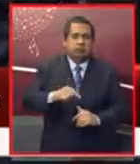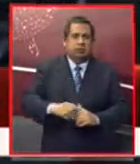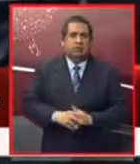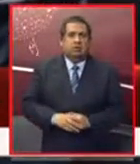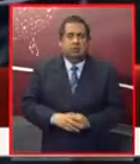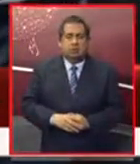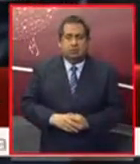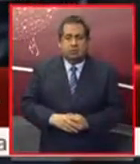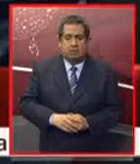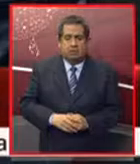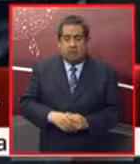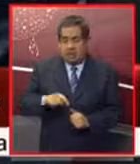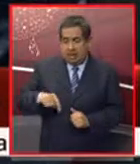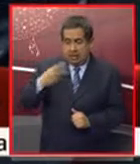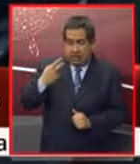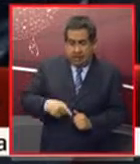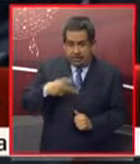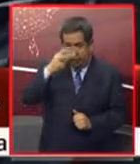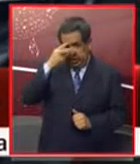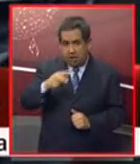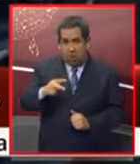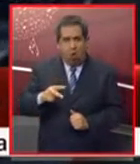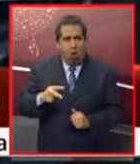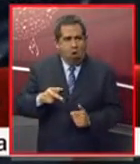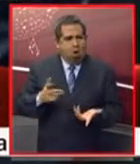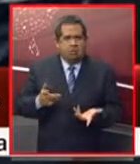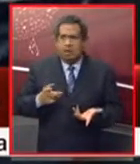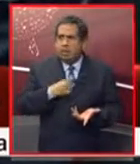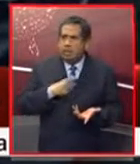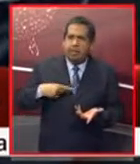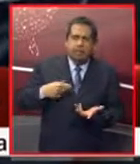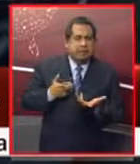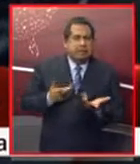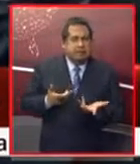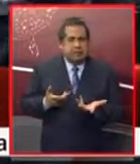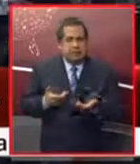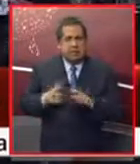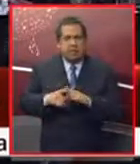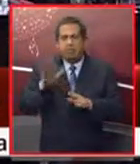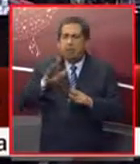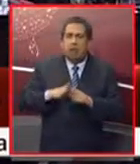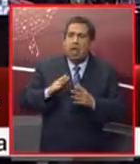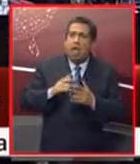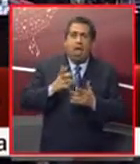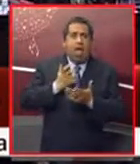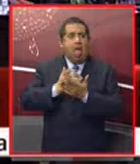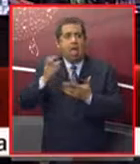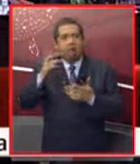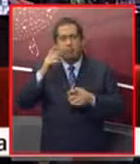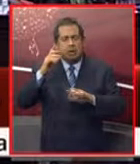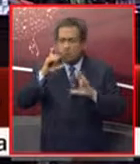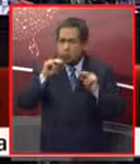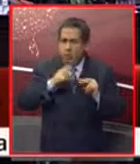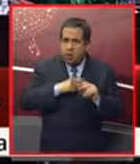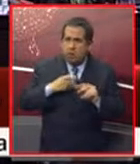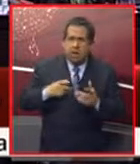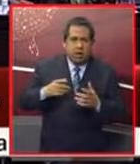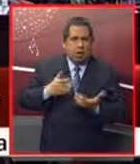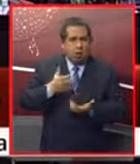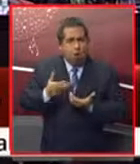De que siendo un país todavía deficitario, se tengan aparentes excedentes que se dejan de